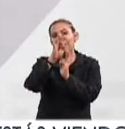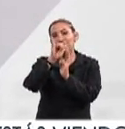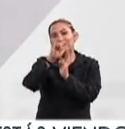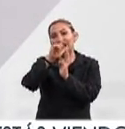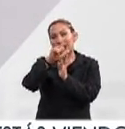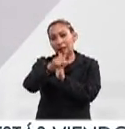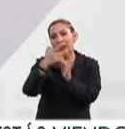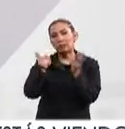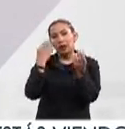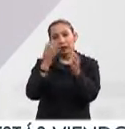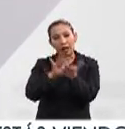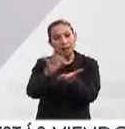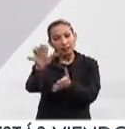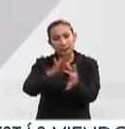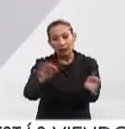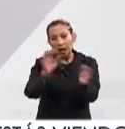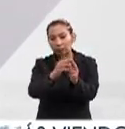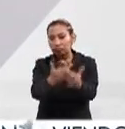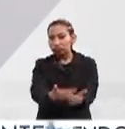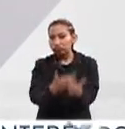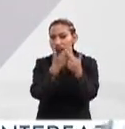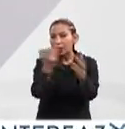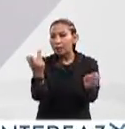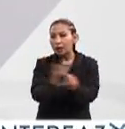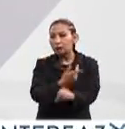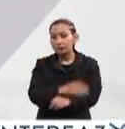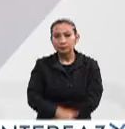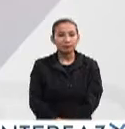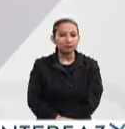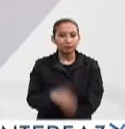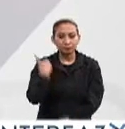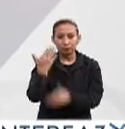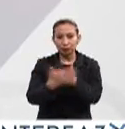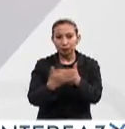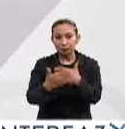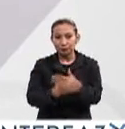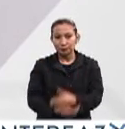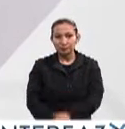por habernos explicado vastamente en qué consistirá.